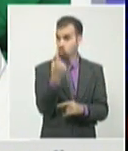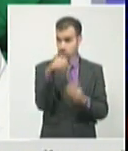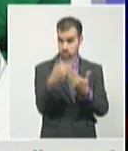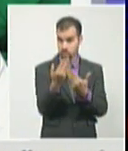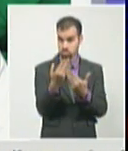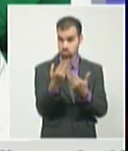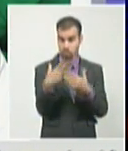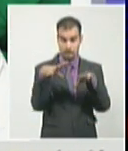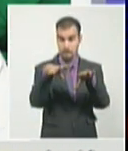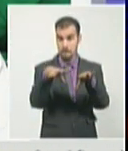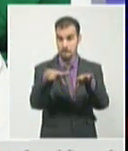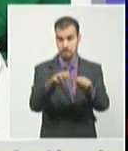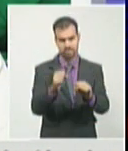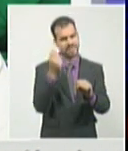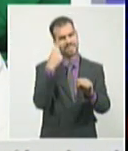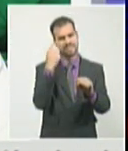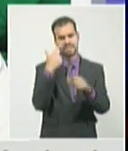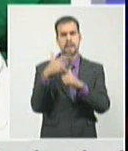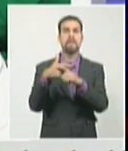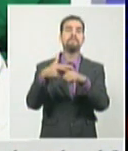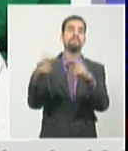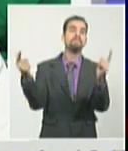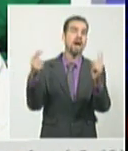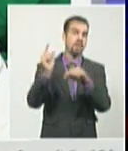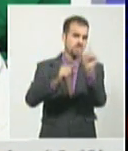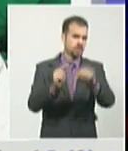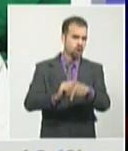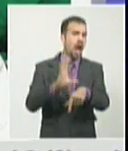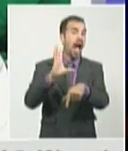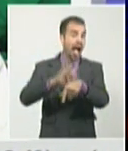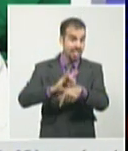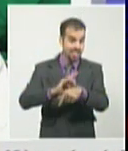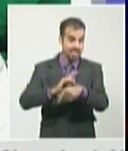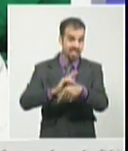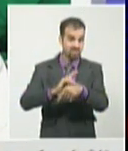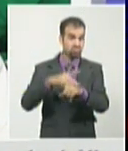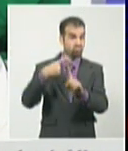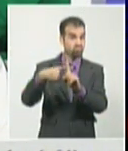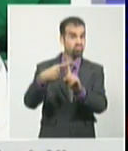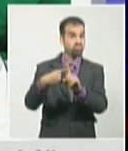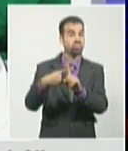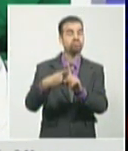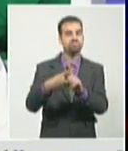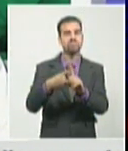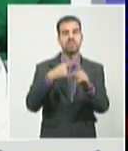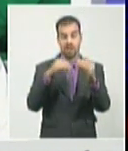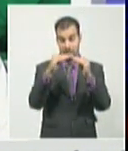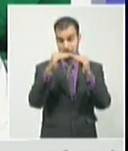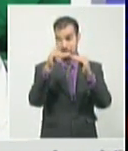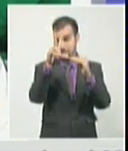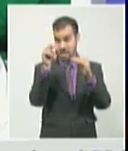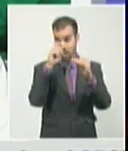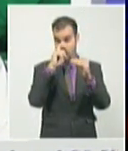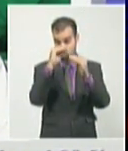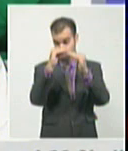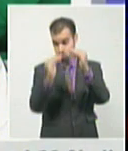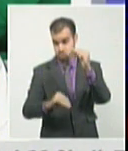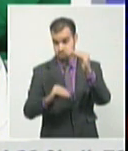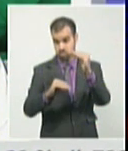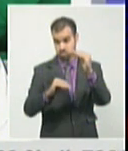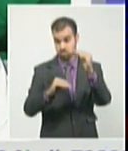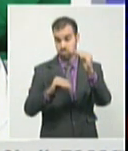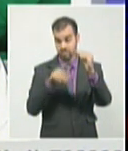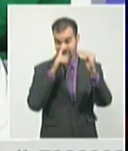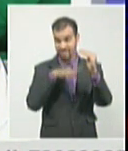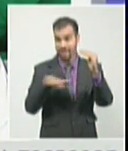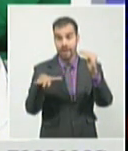al ser mayor el número de casos confirmados se confirman 50 menores de 20 años lugar y